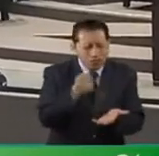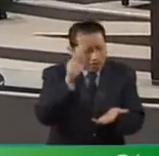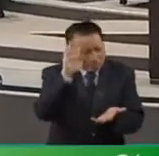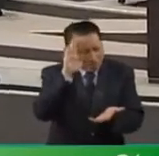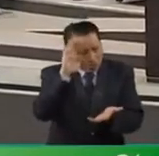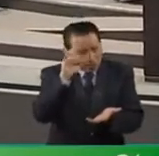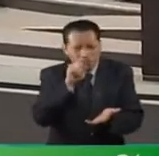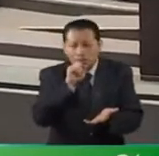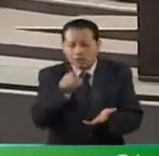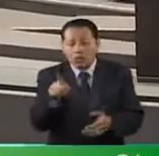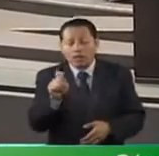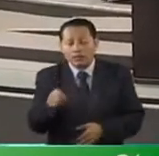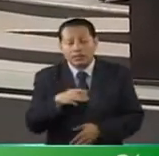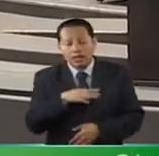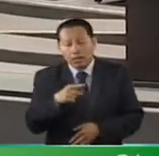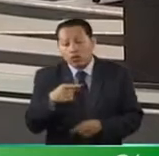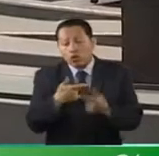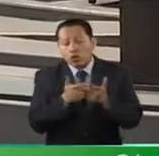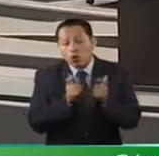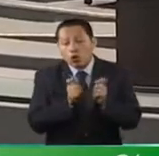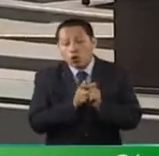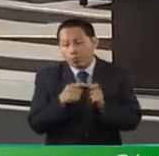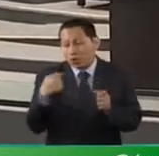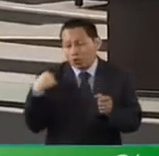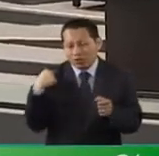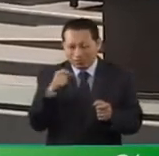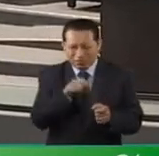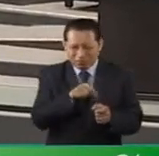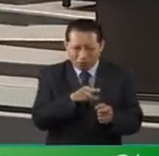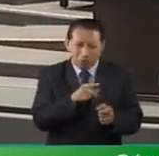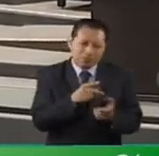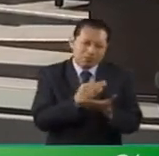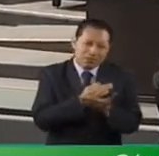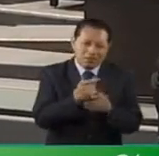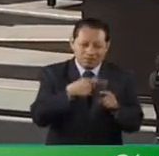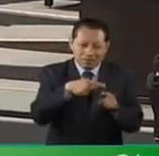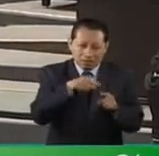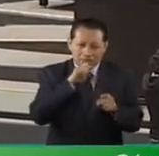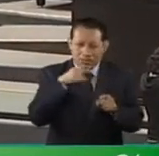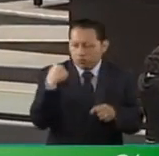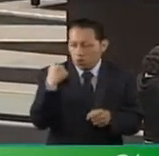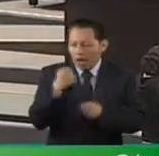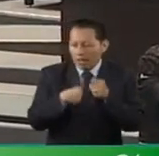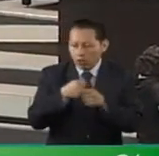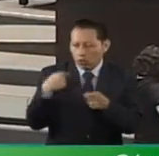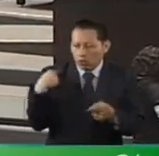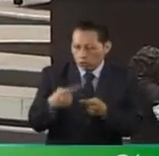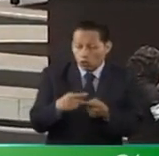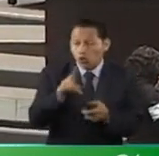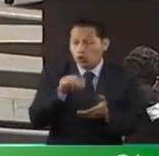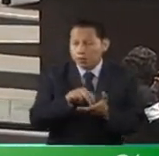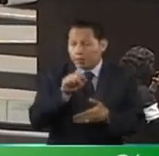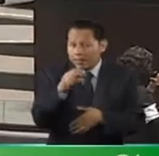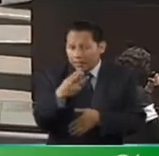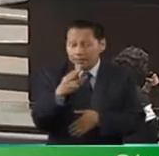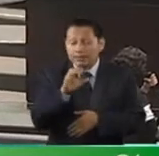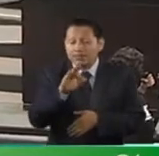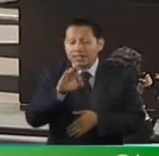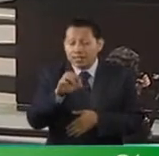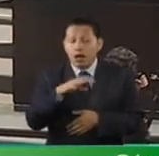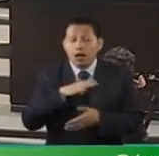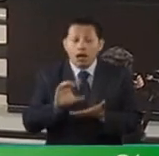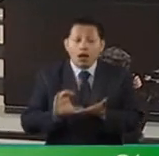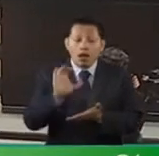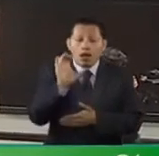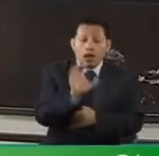por parte del oficialismo en estos últimos años. En el 2023, la Comisión Federal de Electricidad recibió